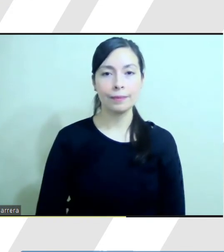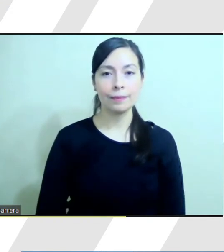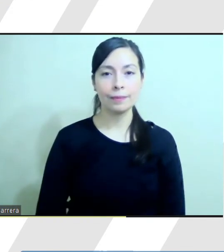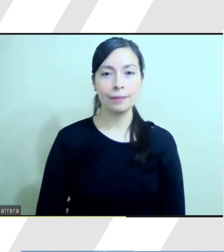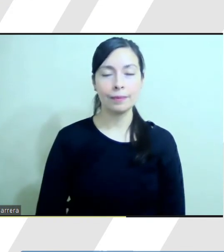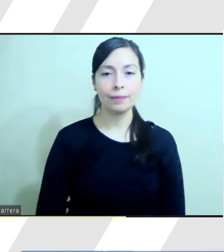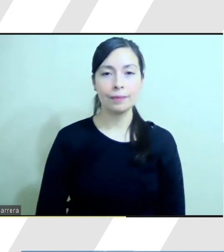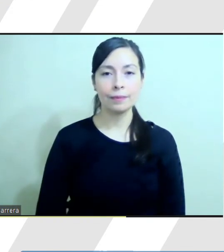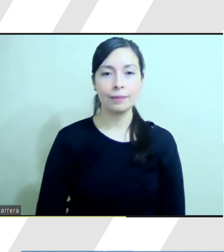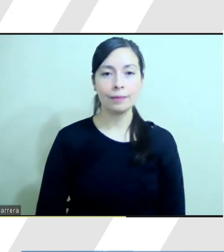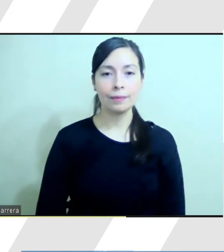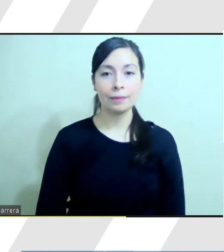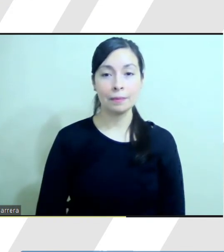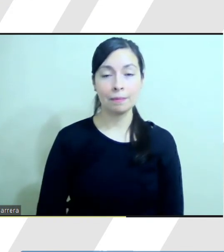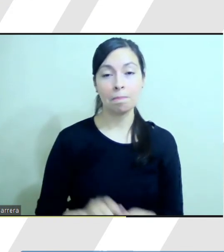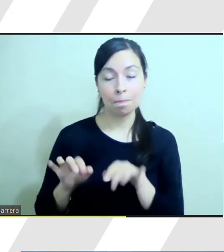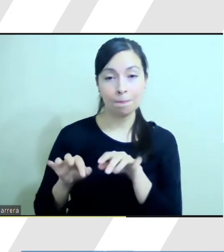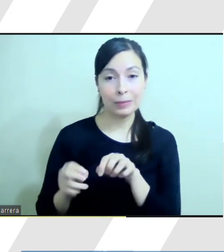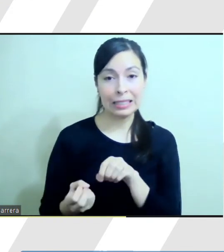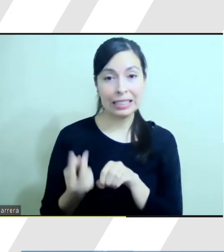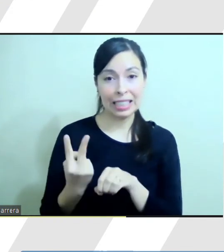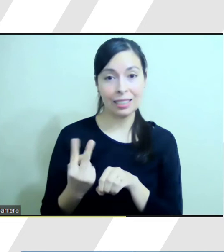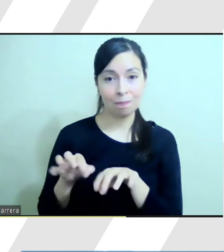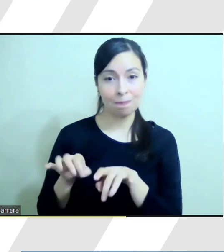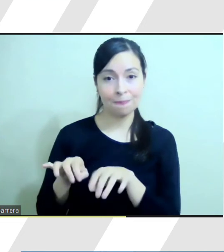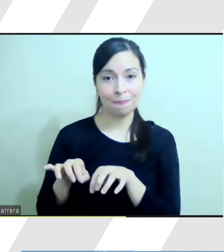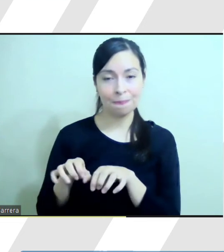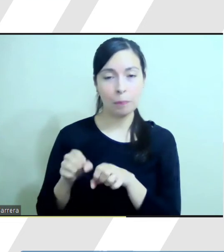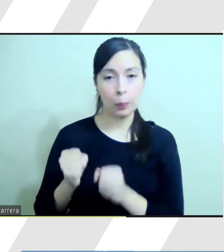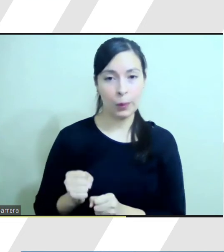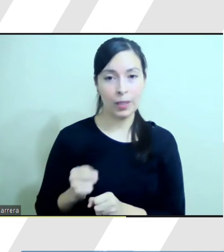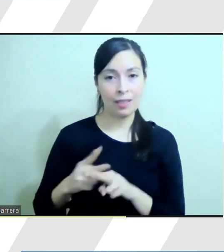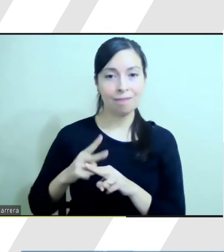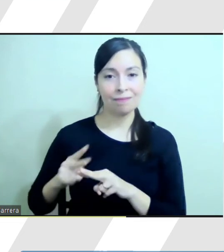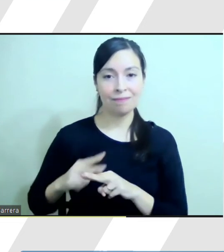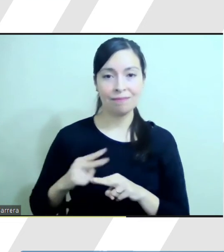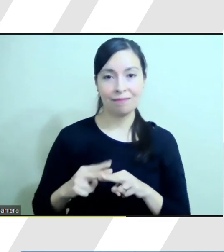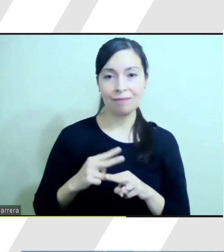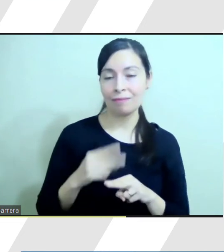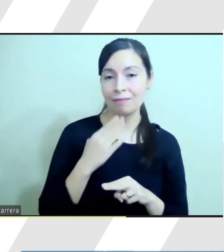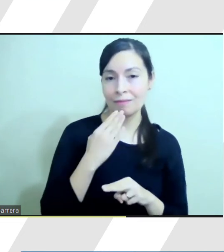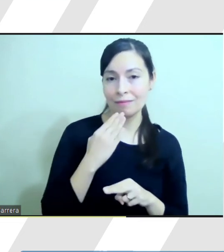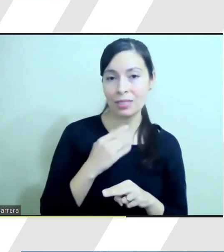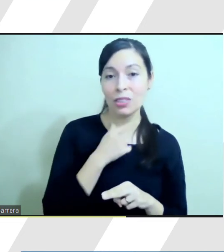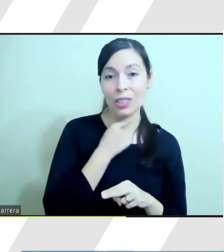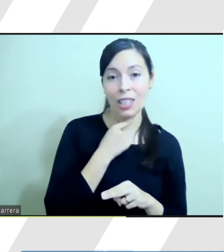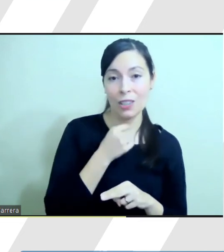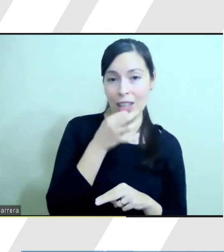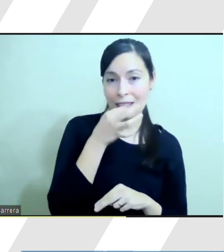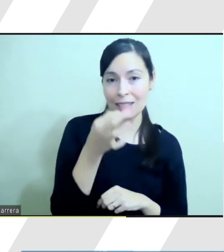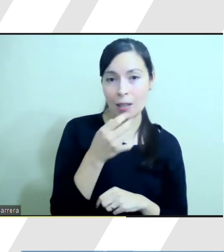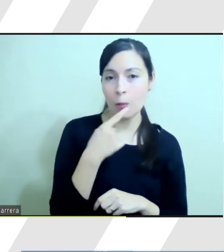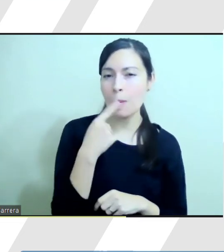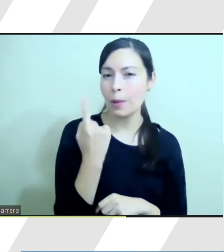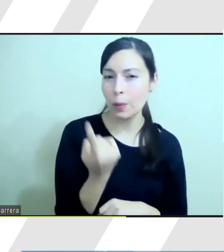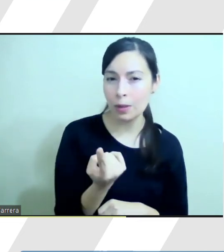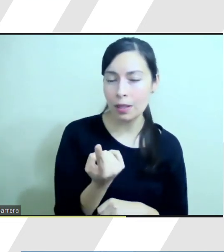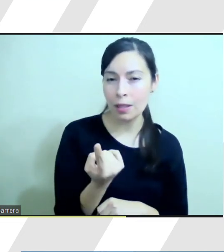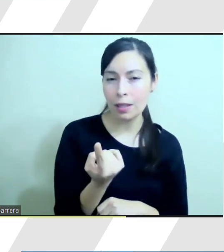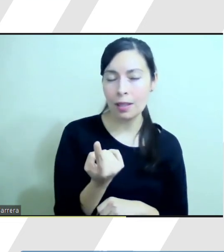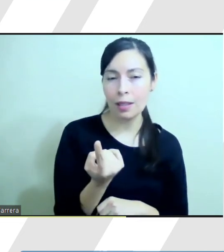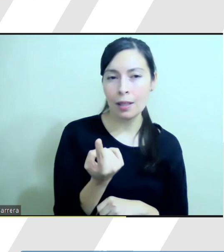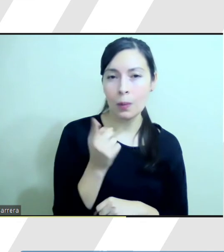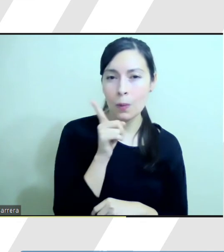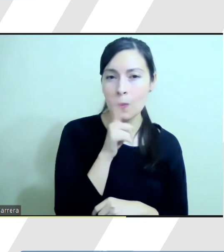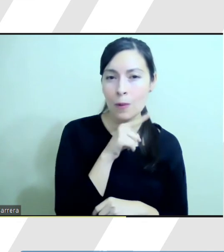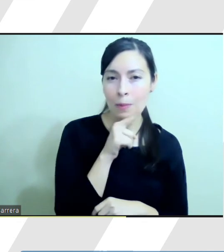Pueden escribirla en el chat, las preguntas. Y de paso yo quiero introducir con una pregunta, con lo último que nos